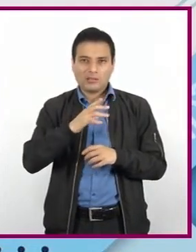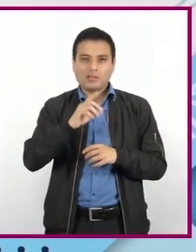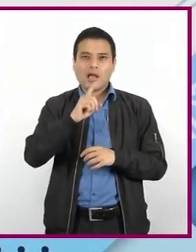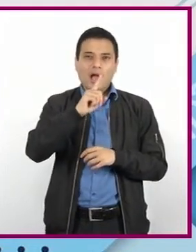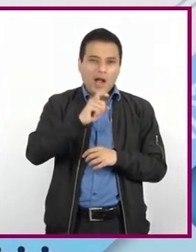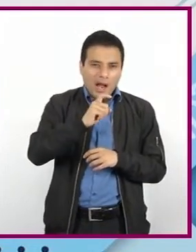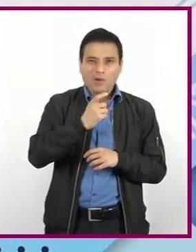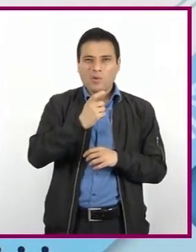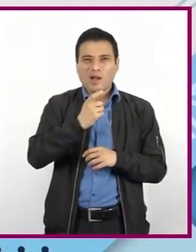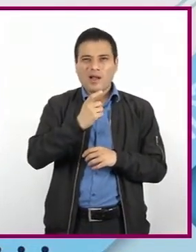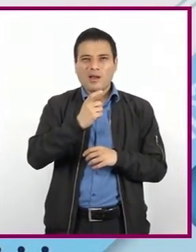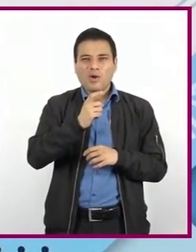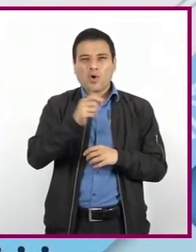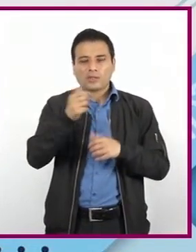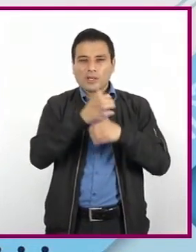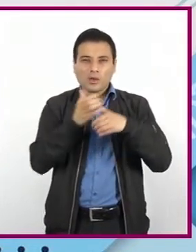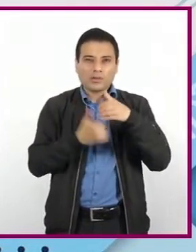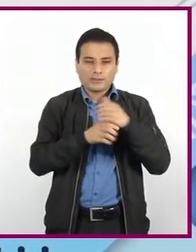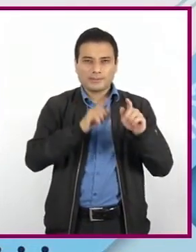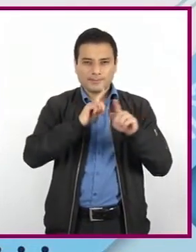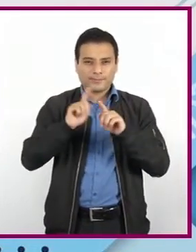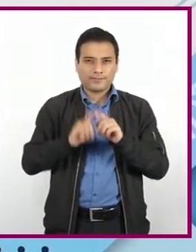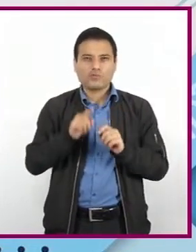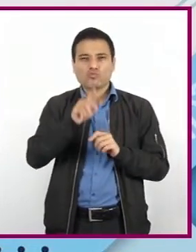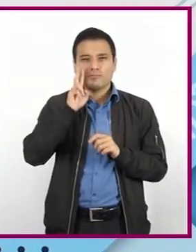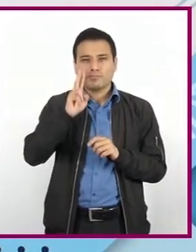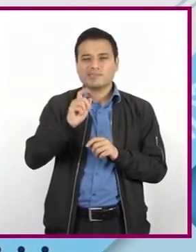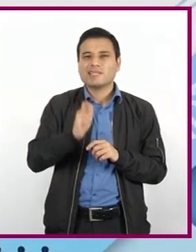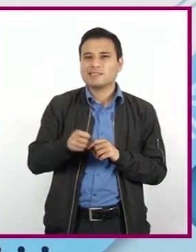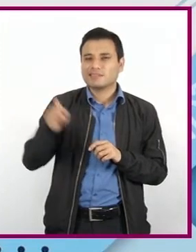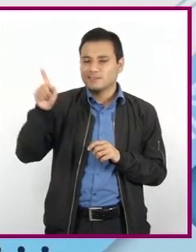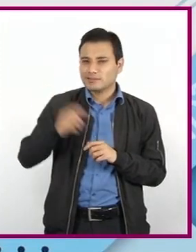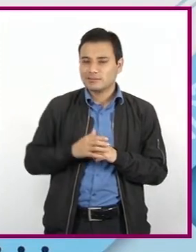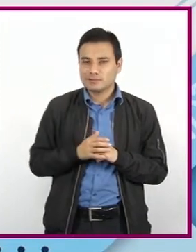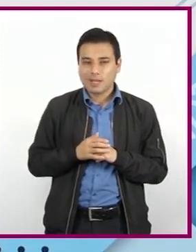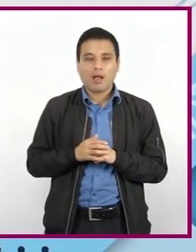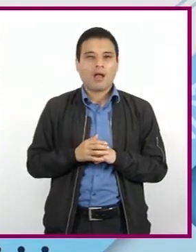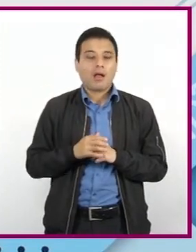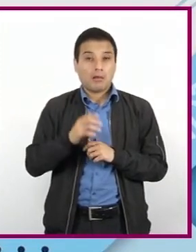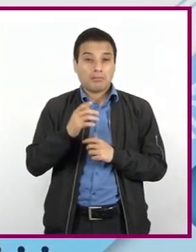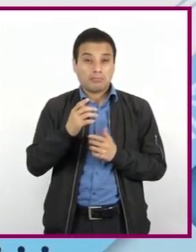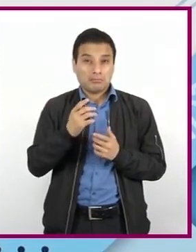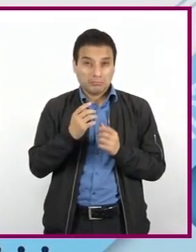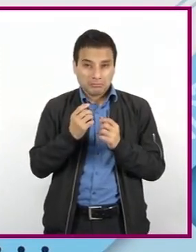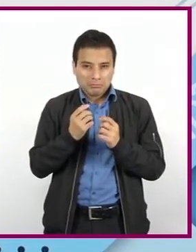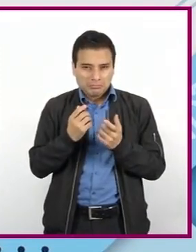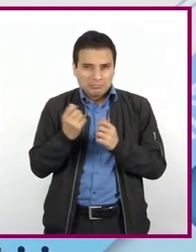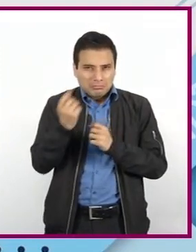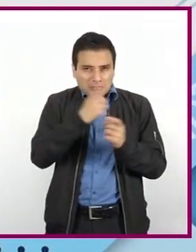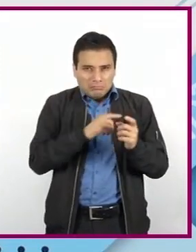sustancias. ¿Podrías decirme qué observas, Leslie? Pues veo que unos frascos